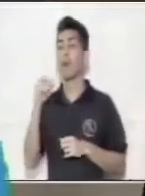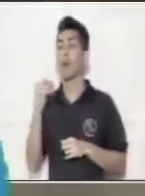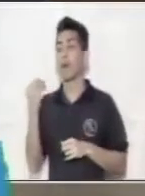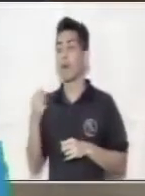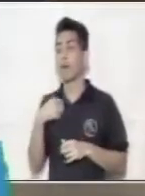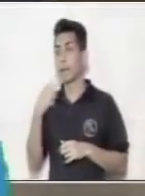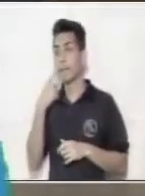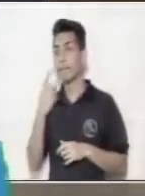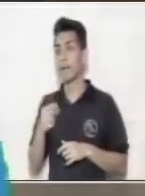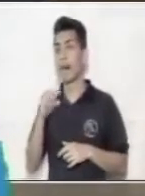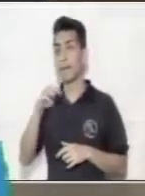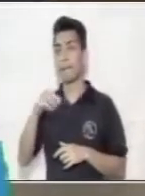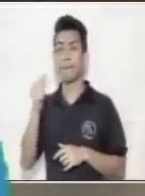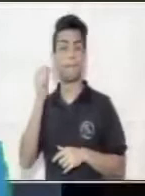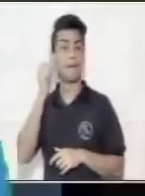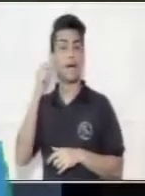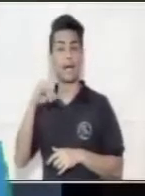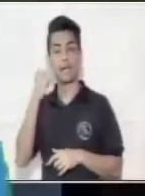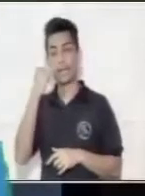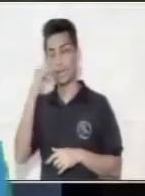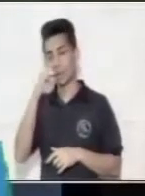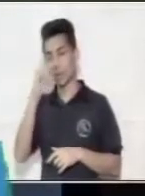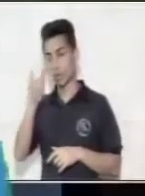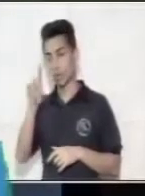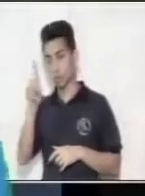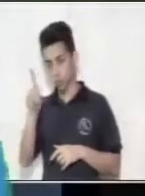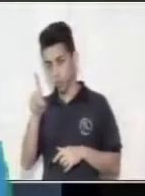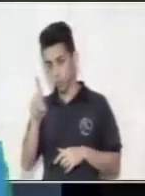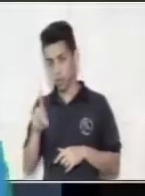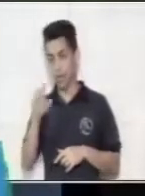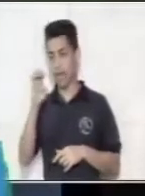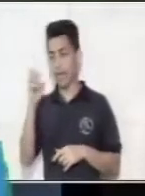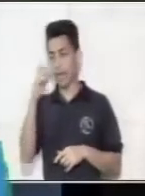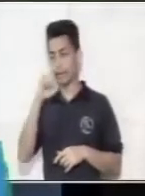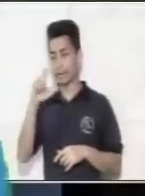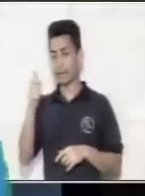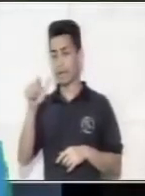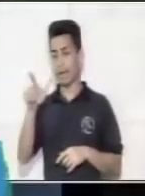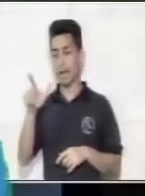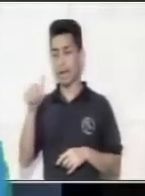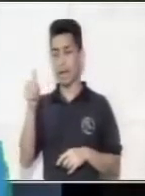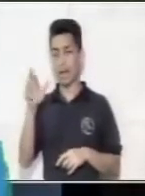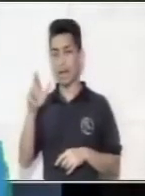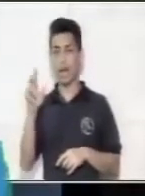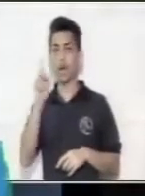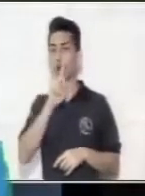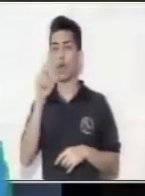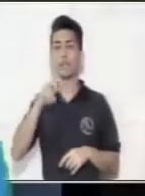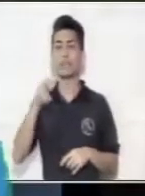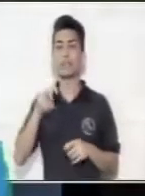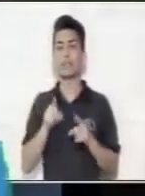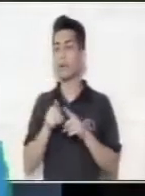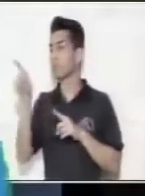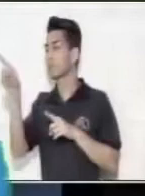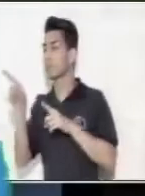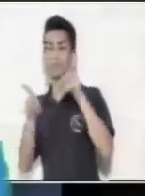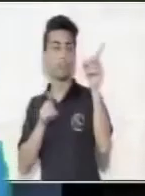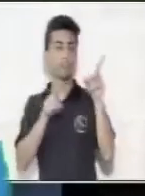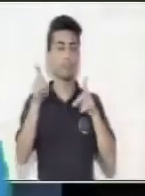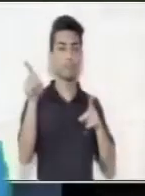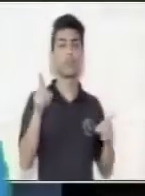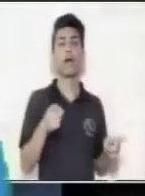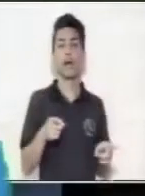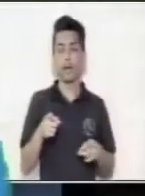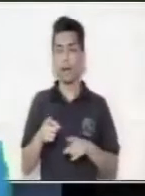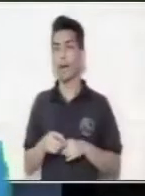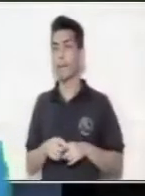de magnitudes escalares, las magnitudes escalares no necesitan ningún tipo de dirección. Pero las